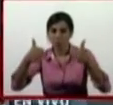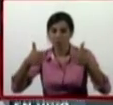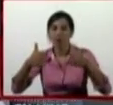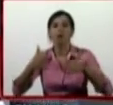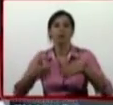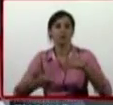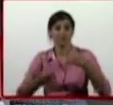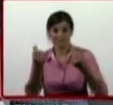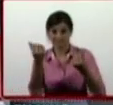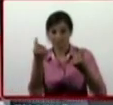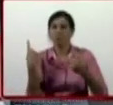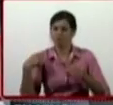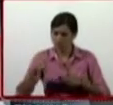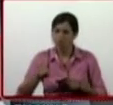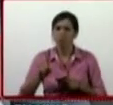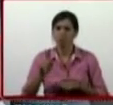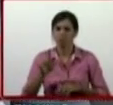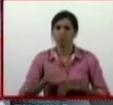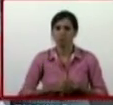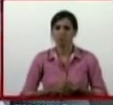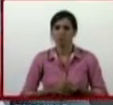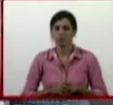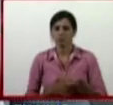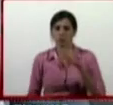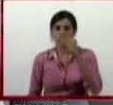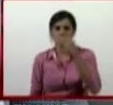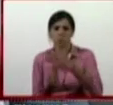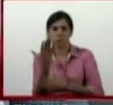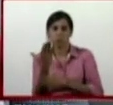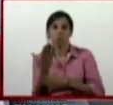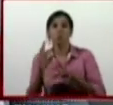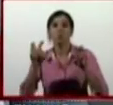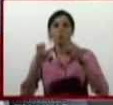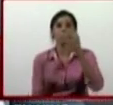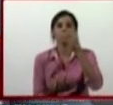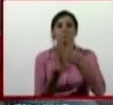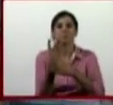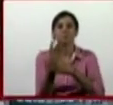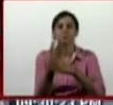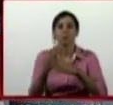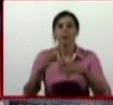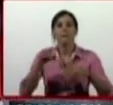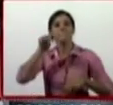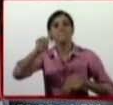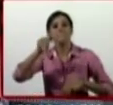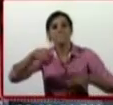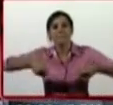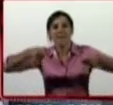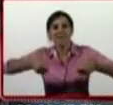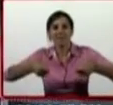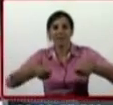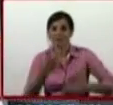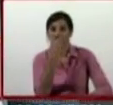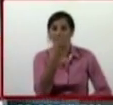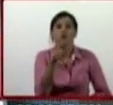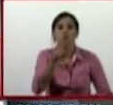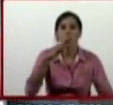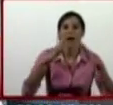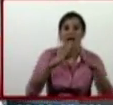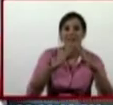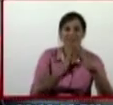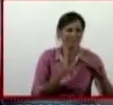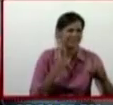los recursos los tenemos, el lanzamiento de Mercal Casa por Casa. El Mercal va a tu casa